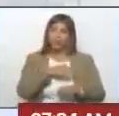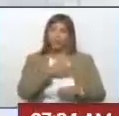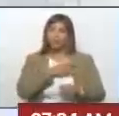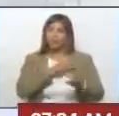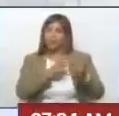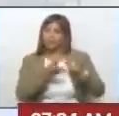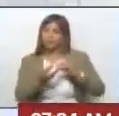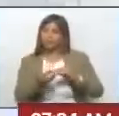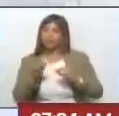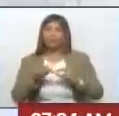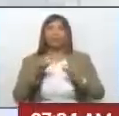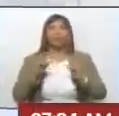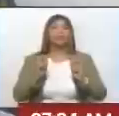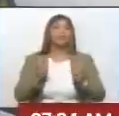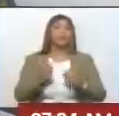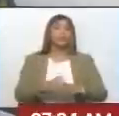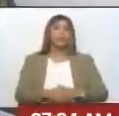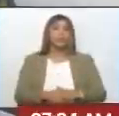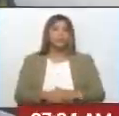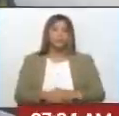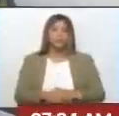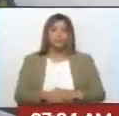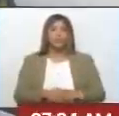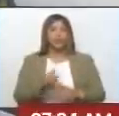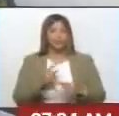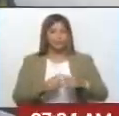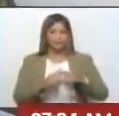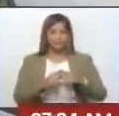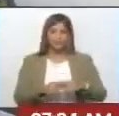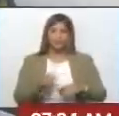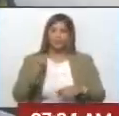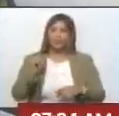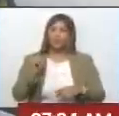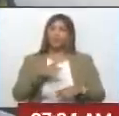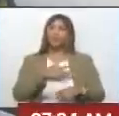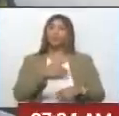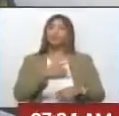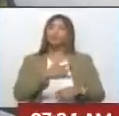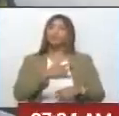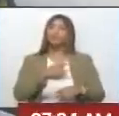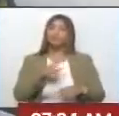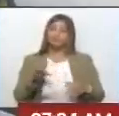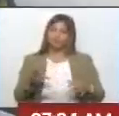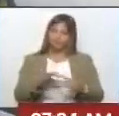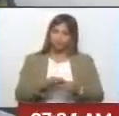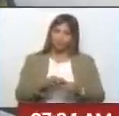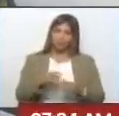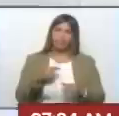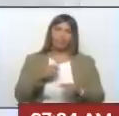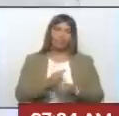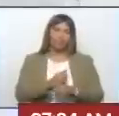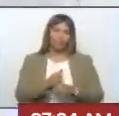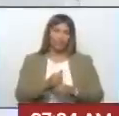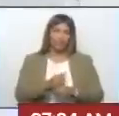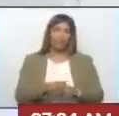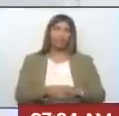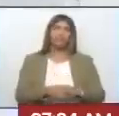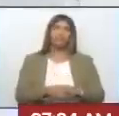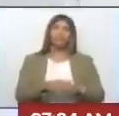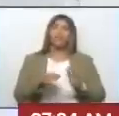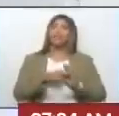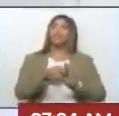realidad, a los temas. Esa es una universidad muy adaptada a la realidad, con gran trabajo, con niveles